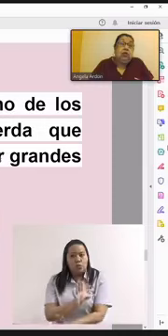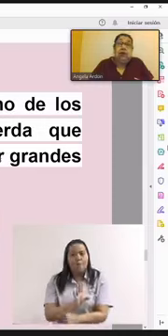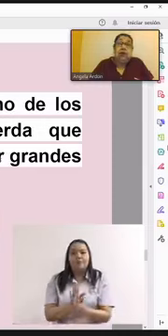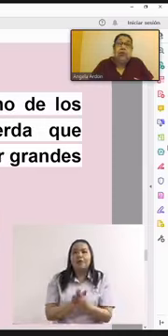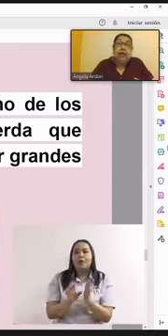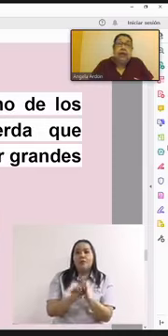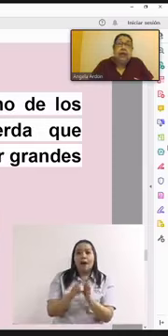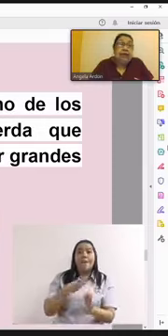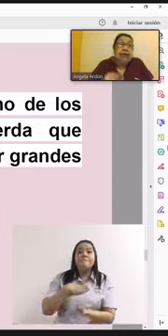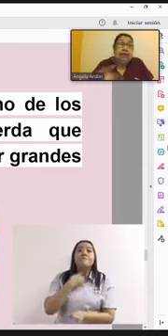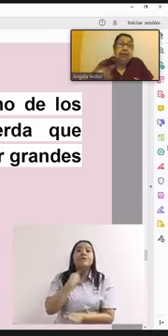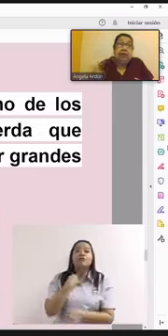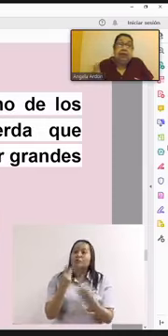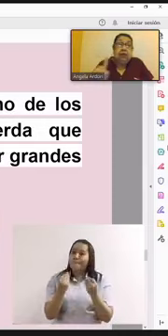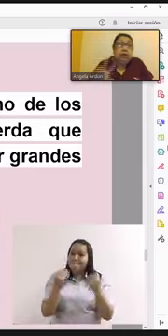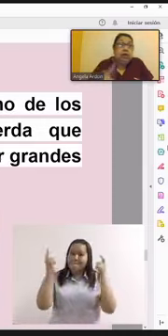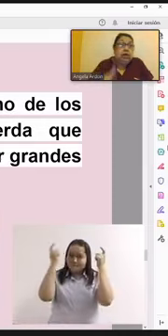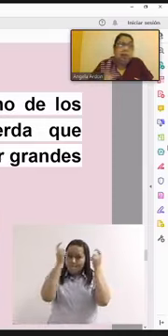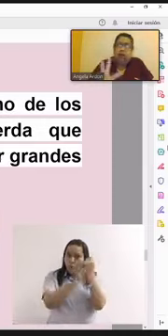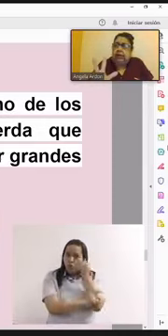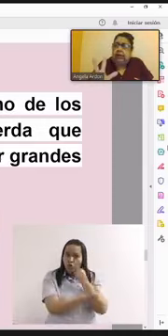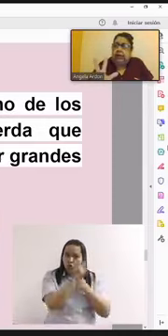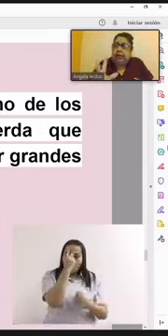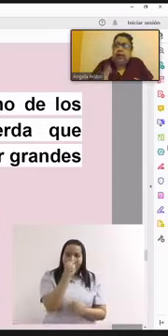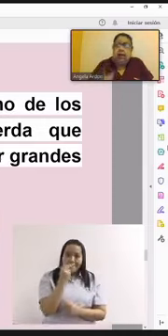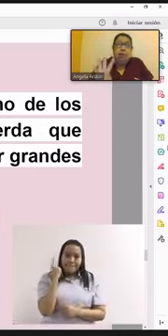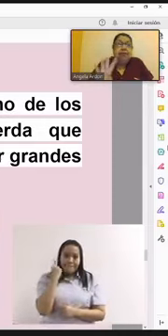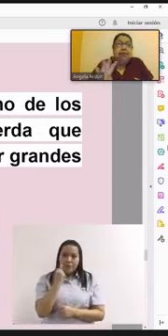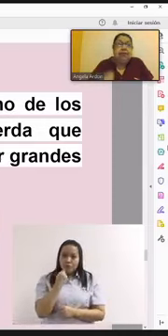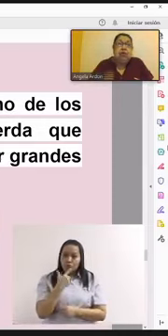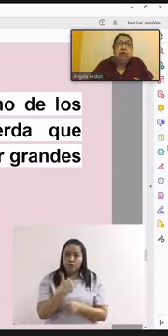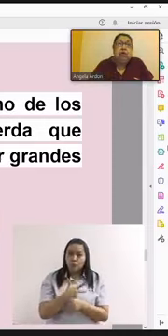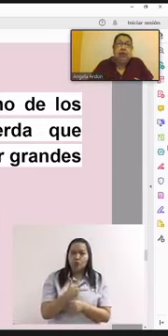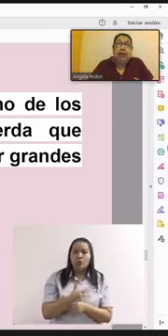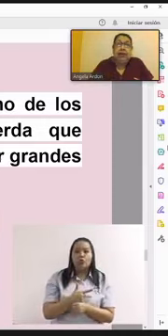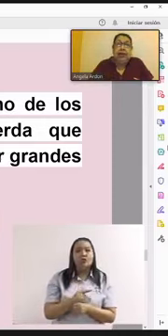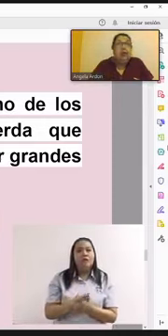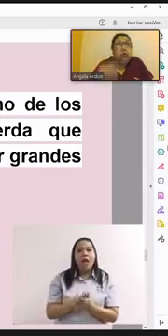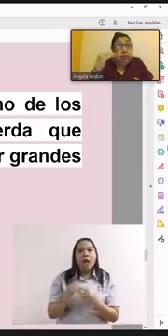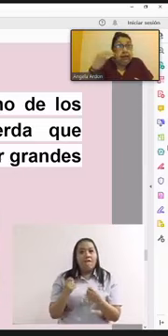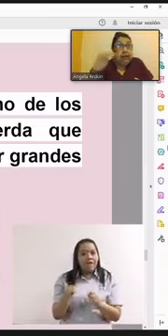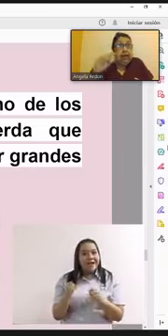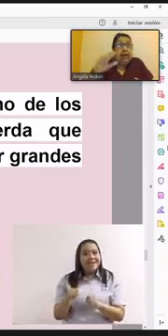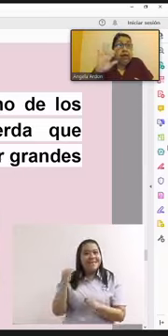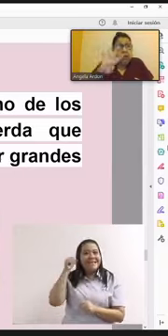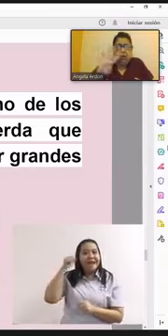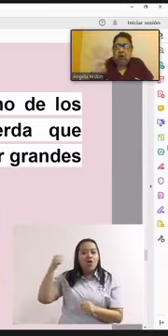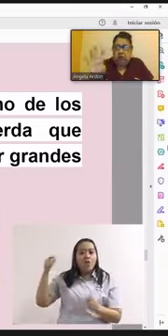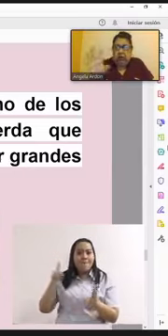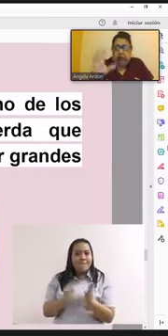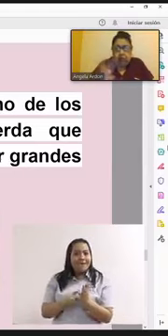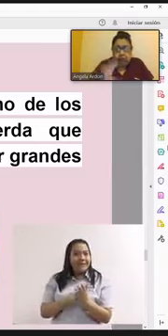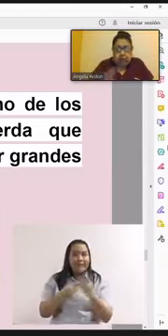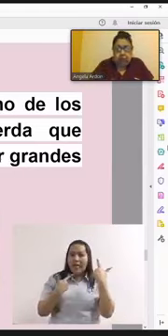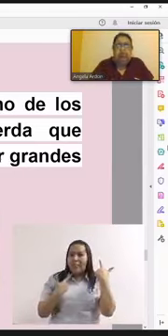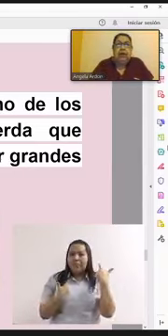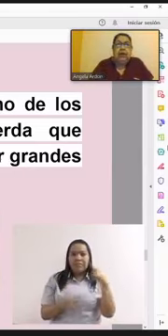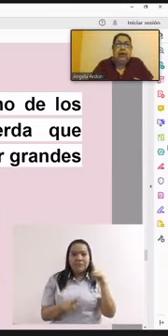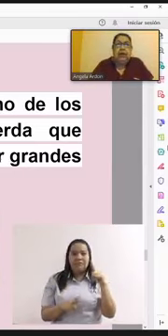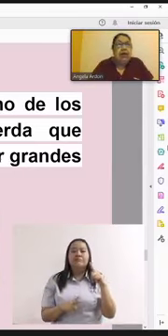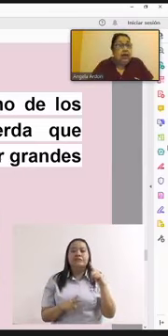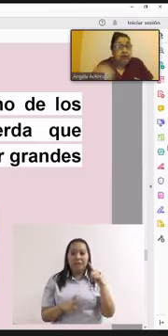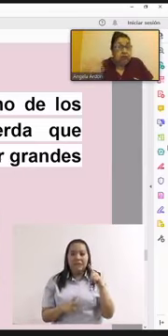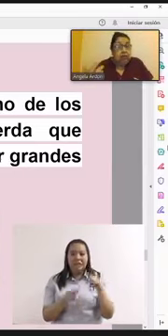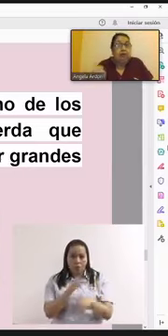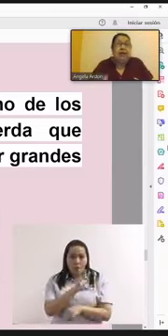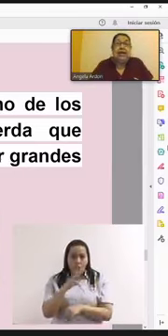de Guatemala. Tienen esta semana un día que el 3 van a hacer audiometrías con límite. Aquí con 40 cupas, si no me equivoco, leí,